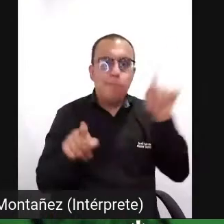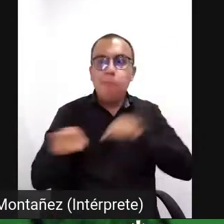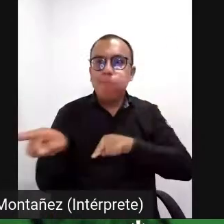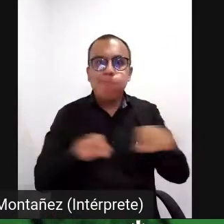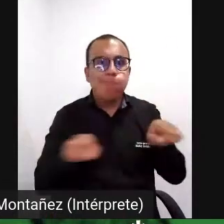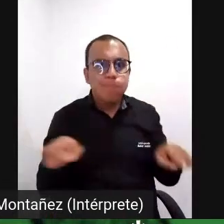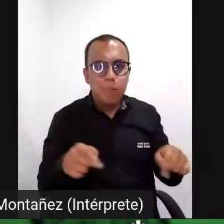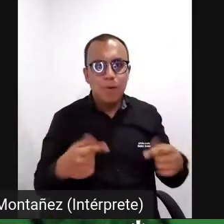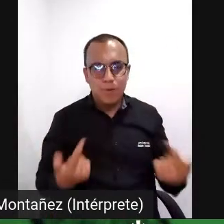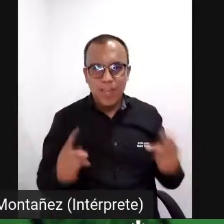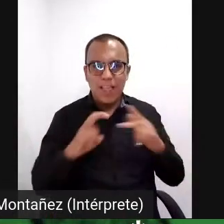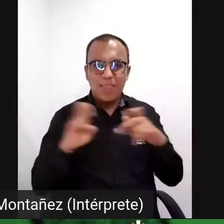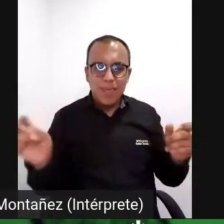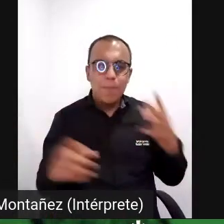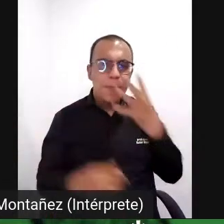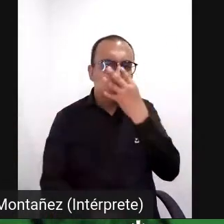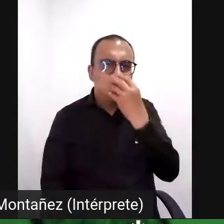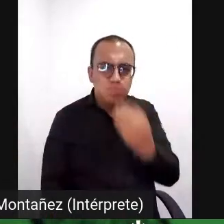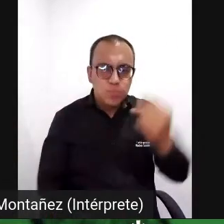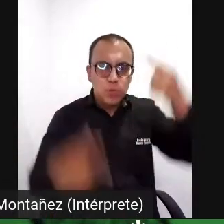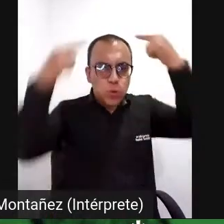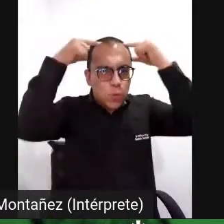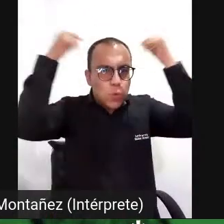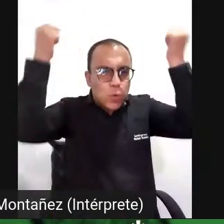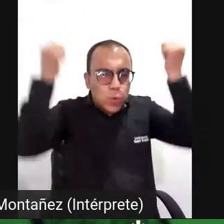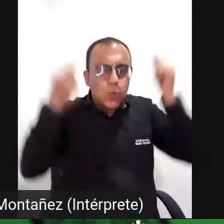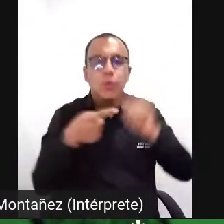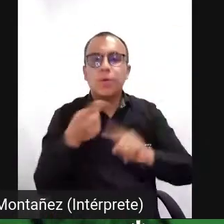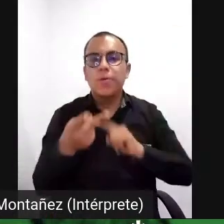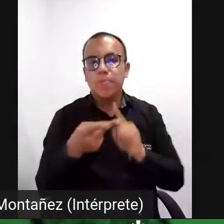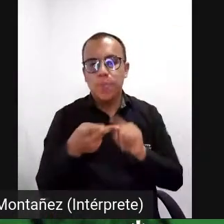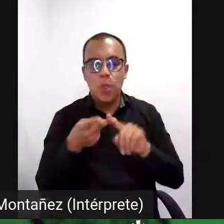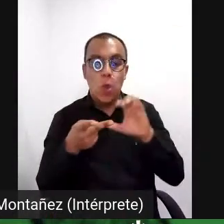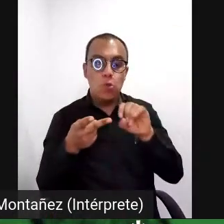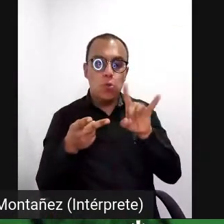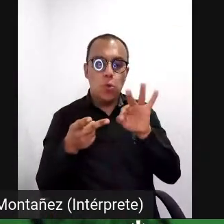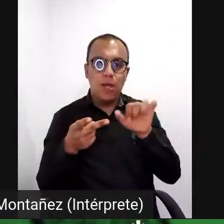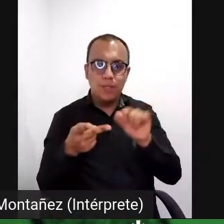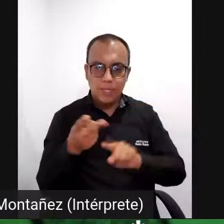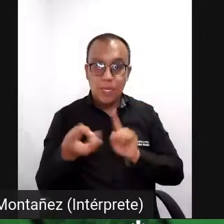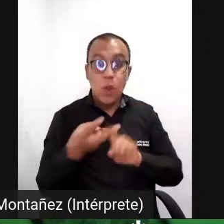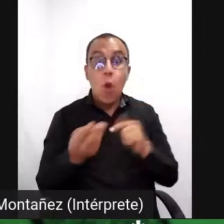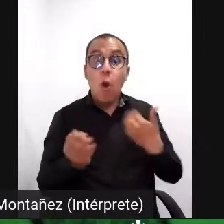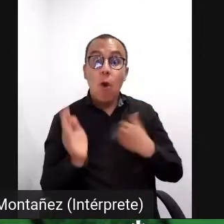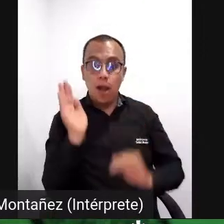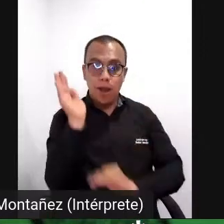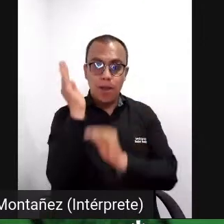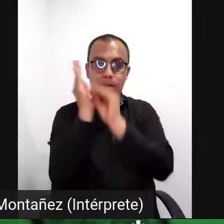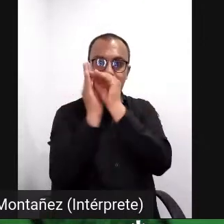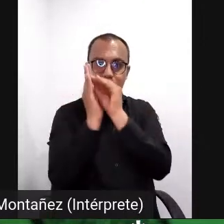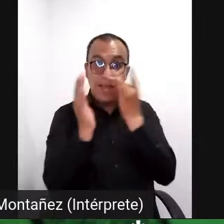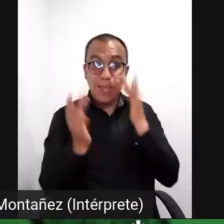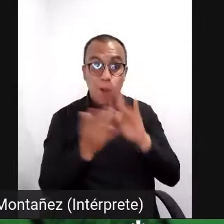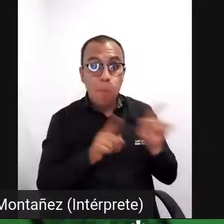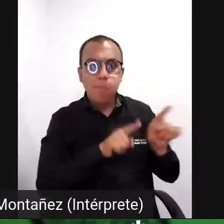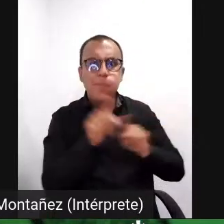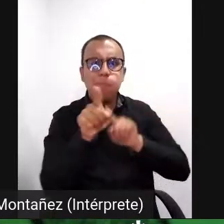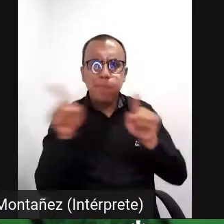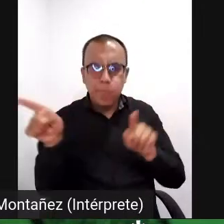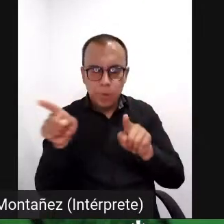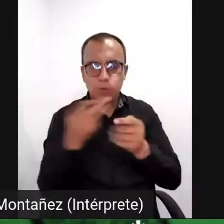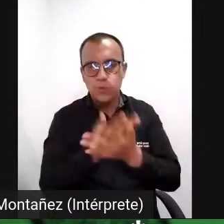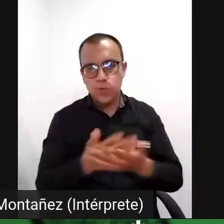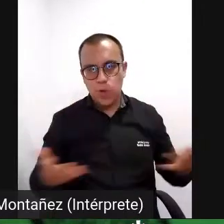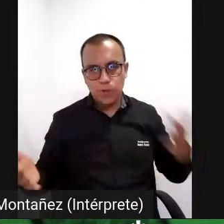Bogotá, como el zorro perruno, como el coatí de montaña, como ardillas que también tenemos en los cerros orientales. Esto es para el